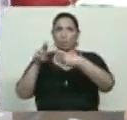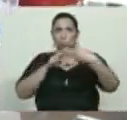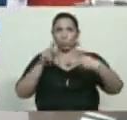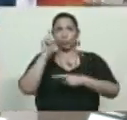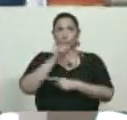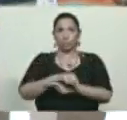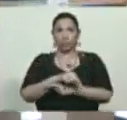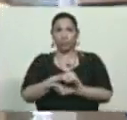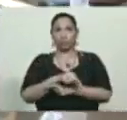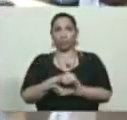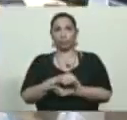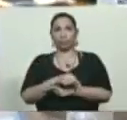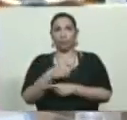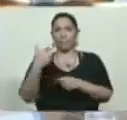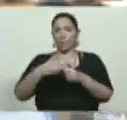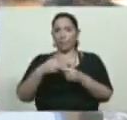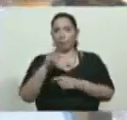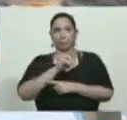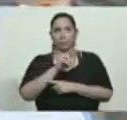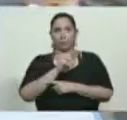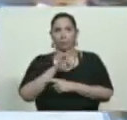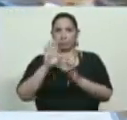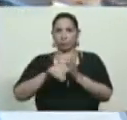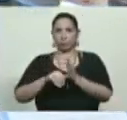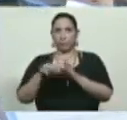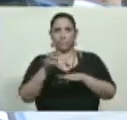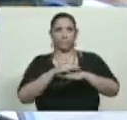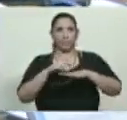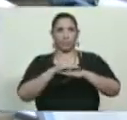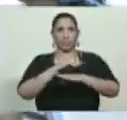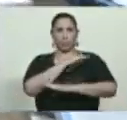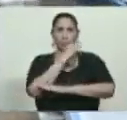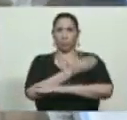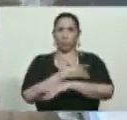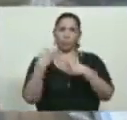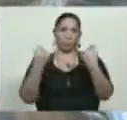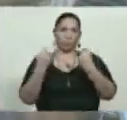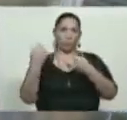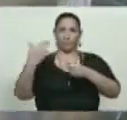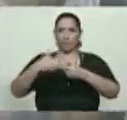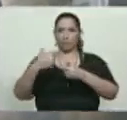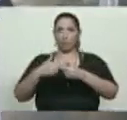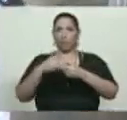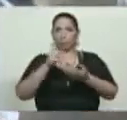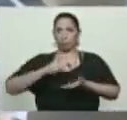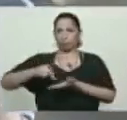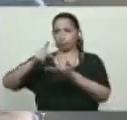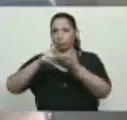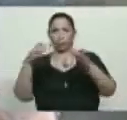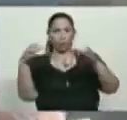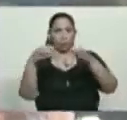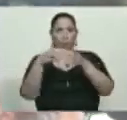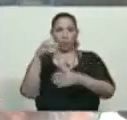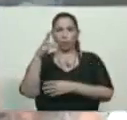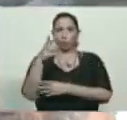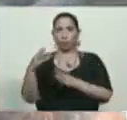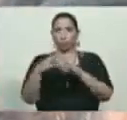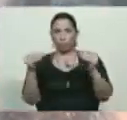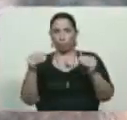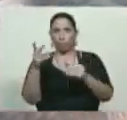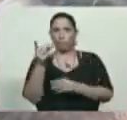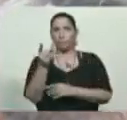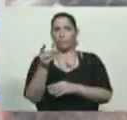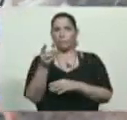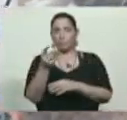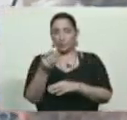la estatal petrolera venezolana. Es por esto que desde el Ministerio de Petróleo se está desarrollando una reunión donde participan todos los viceministros e integrantes de la Junta